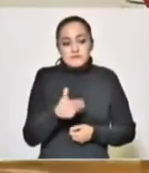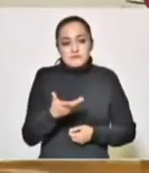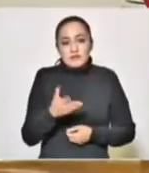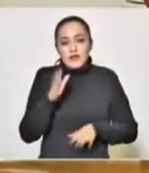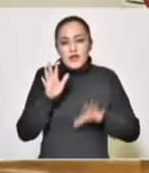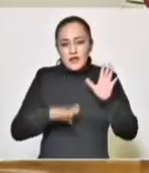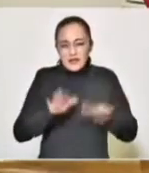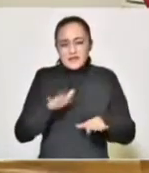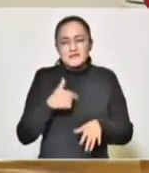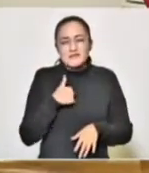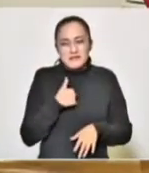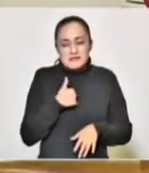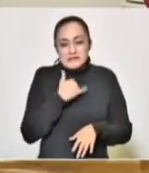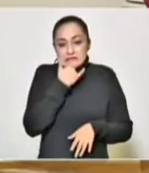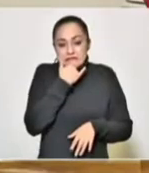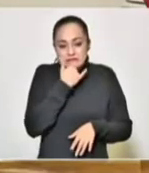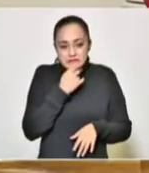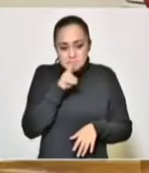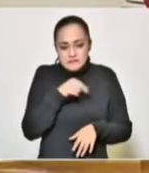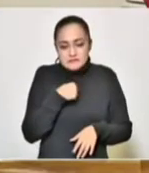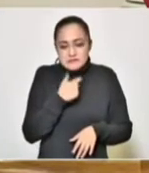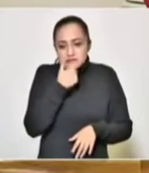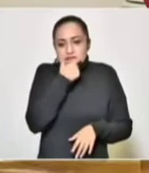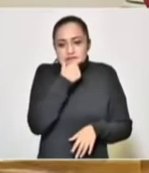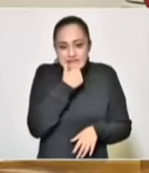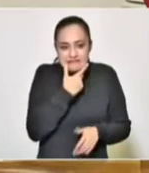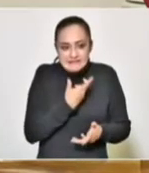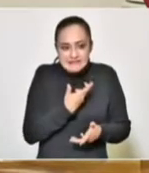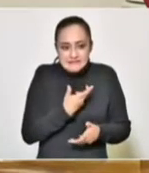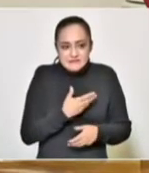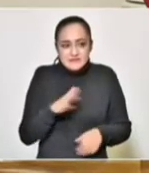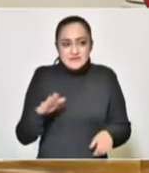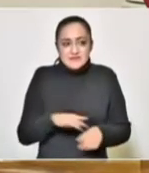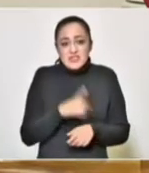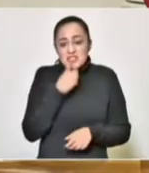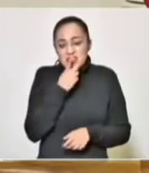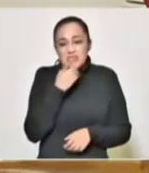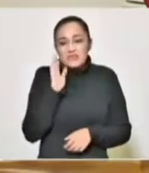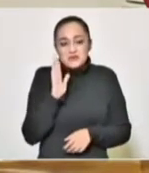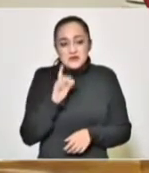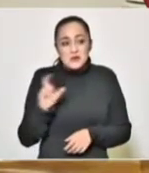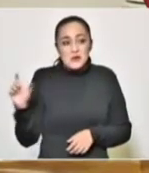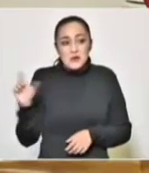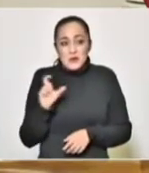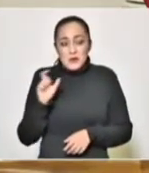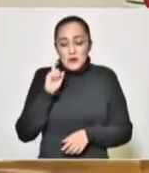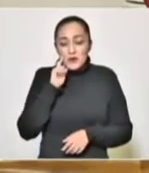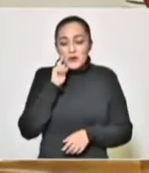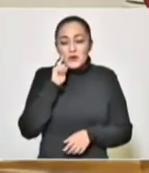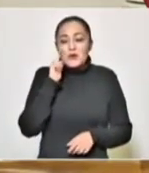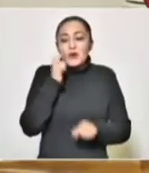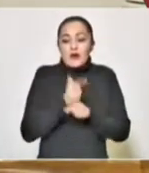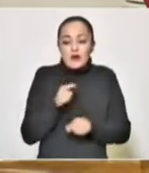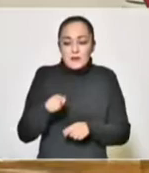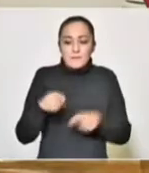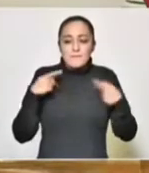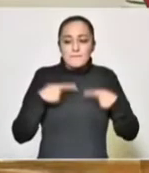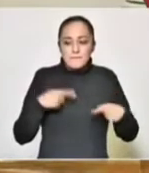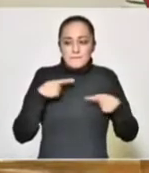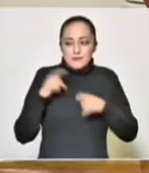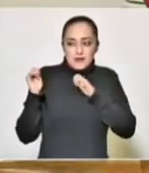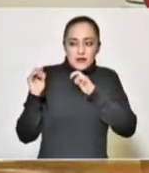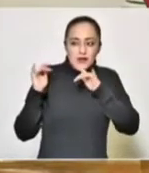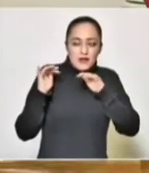risa aunque lo diga pero feliz ya que se dice cuando se encuentran inmigrantes